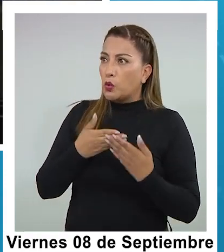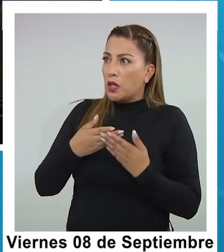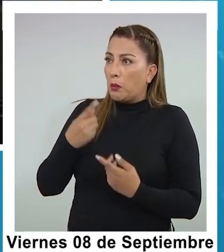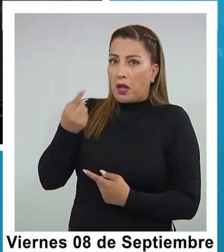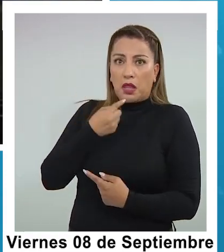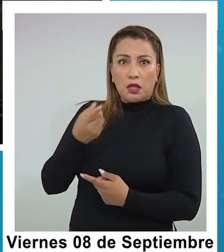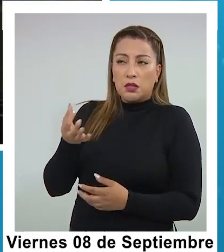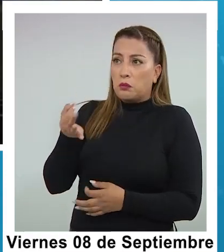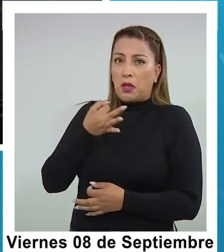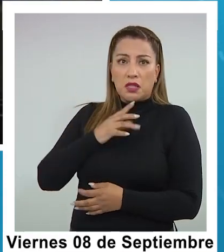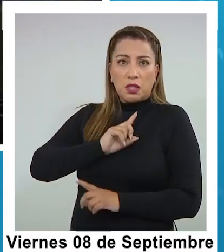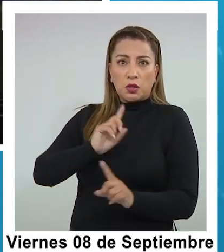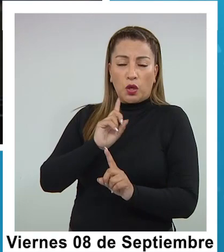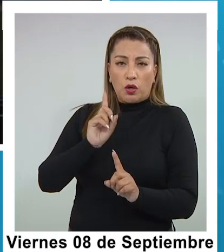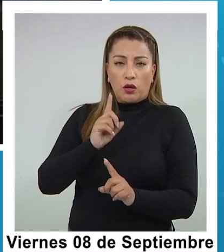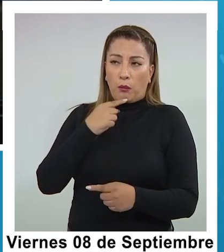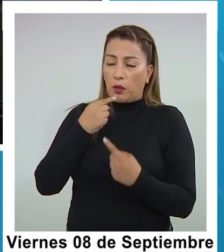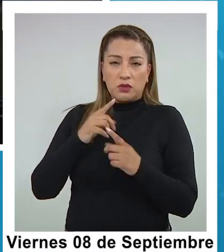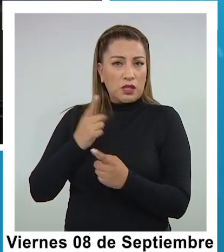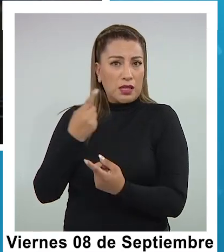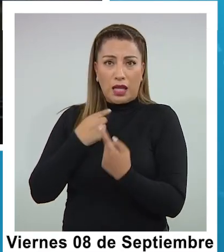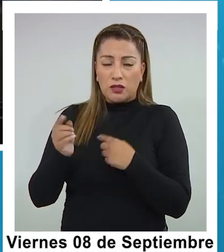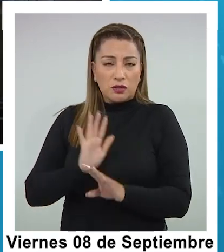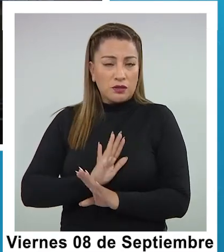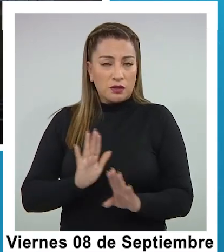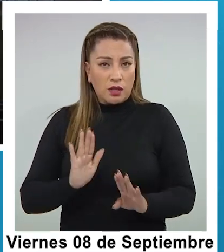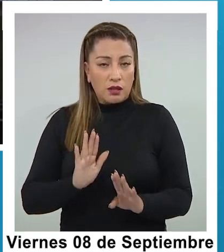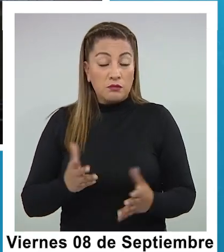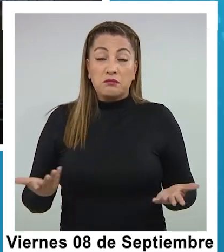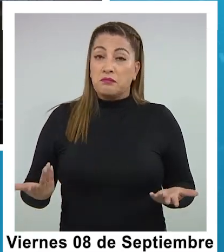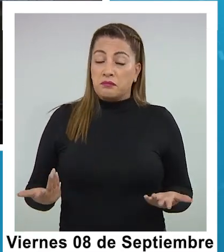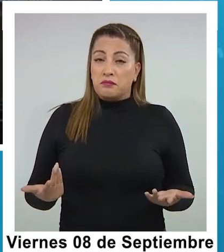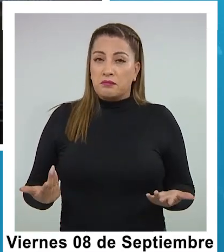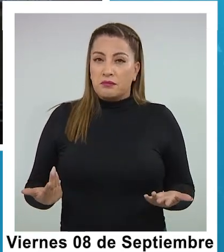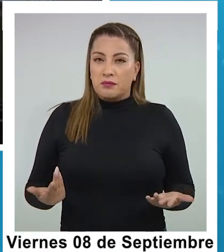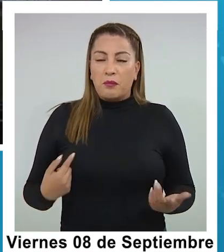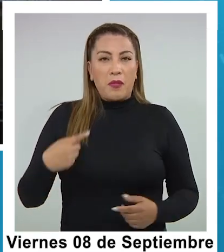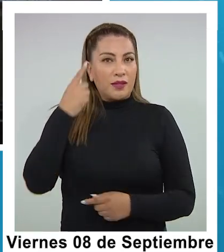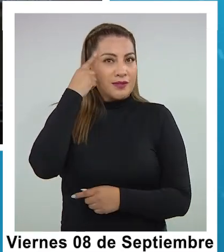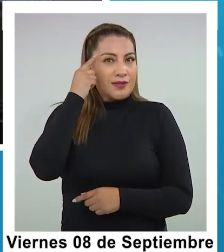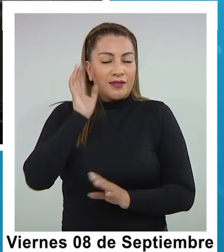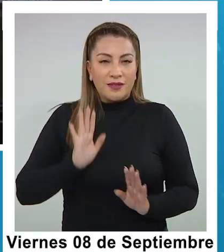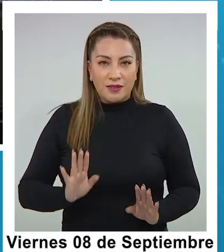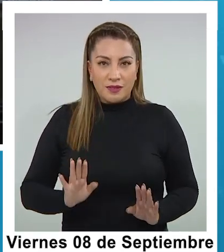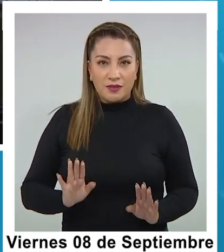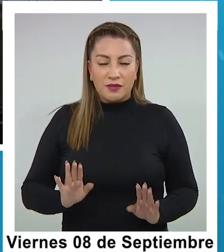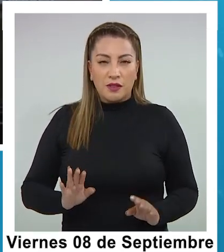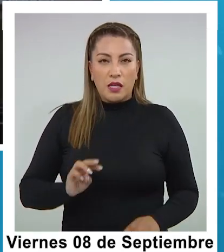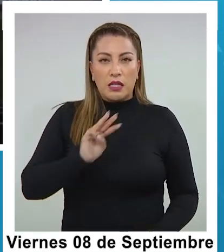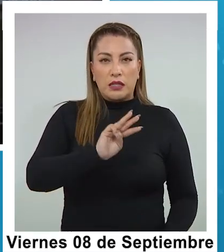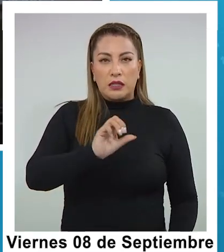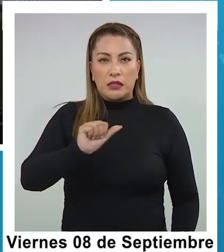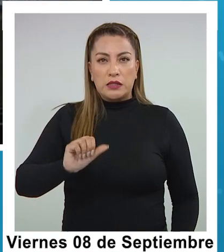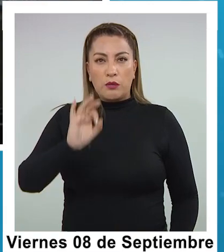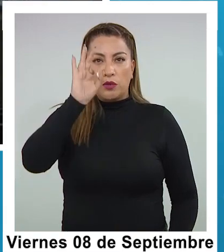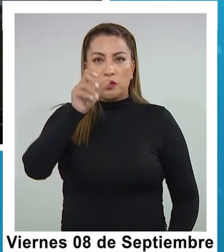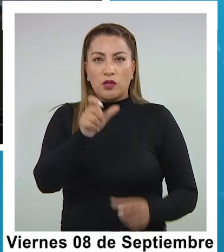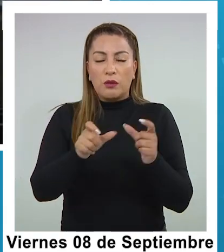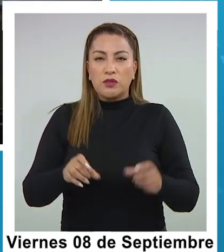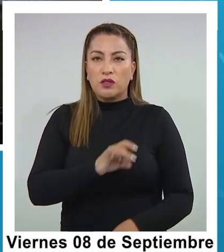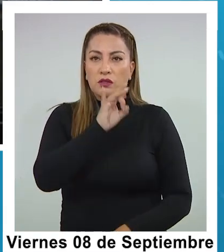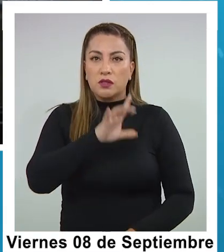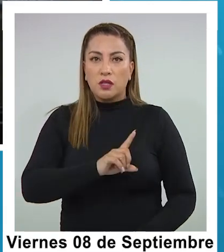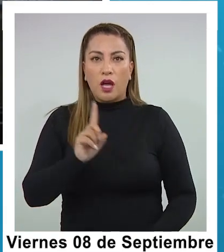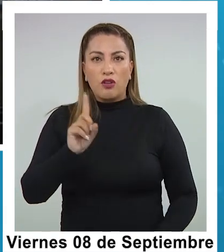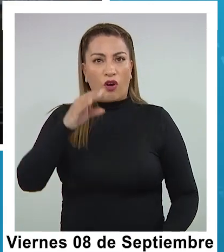embargo las encuestas hablan cosas que a mí me parecen que son increíbles. Creer que el 36% de los chilenos no cree